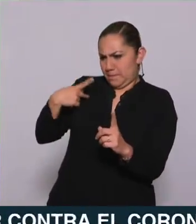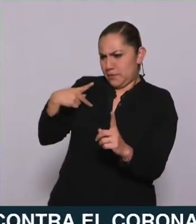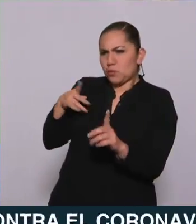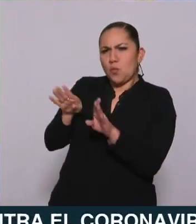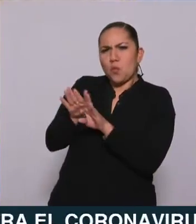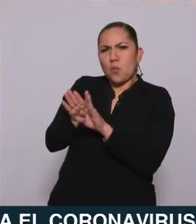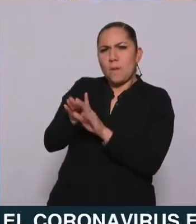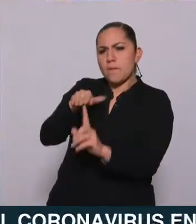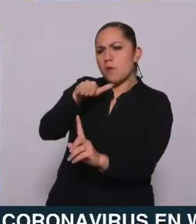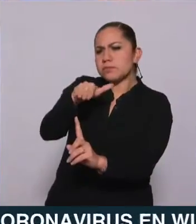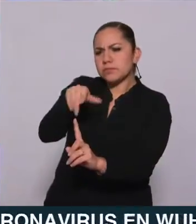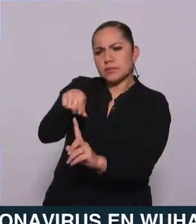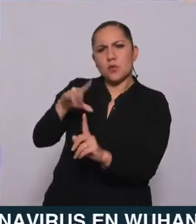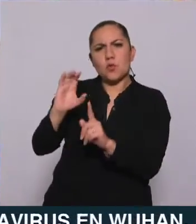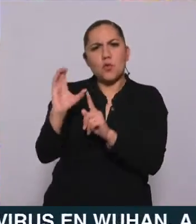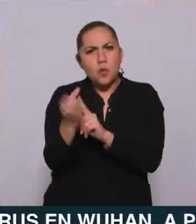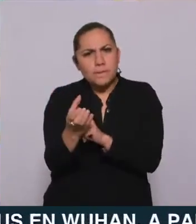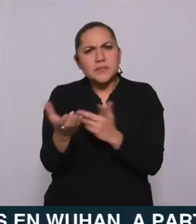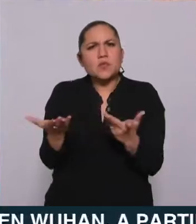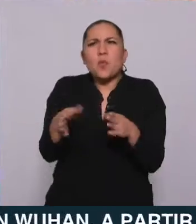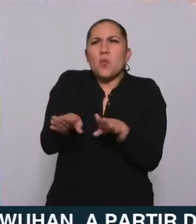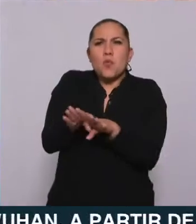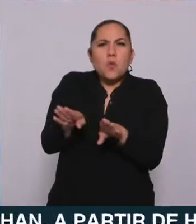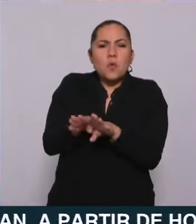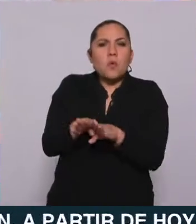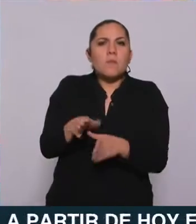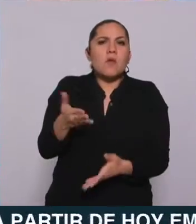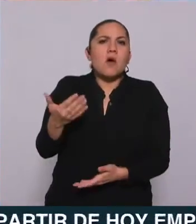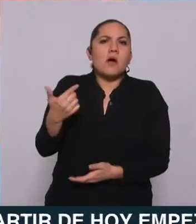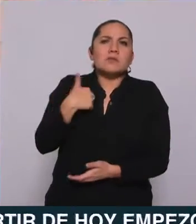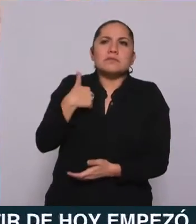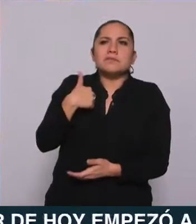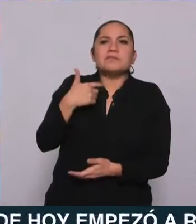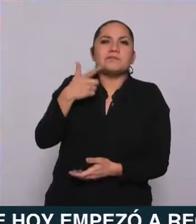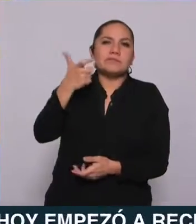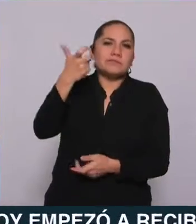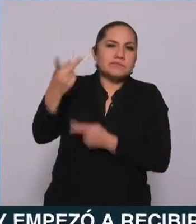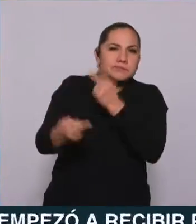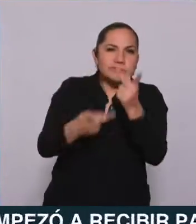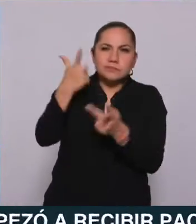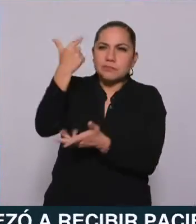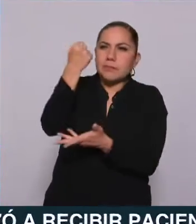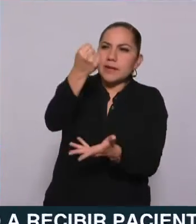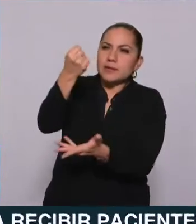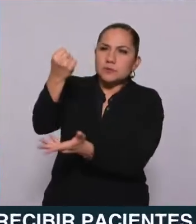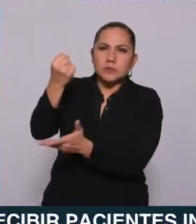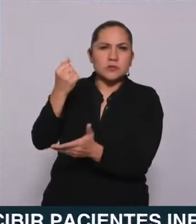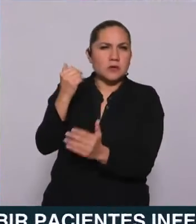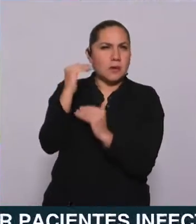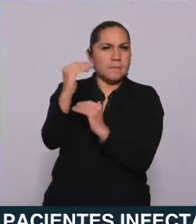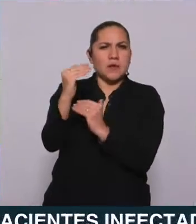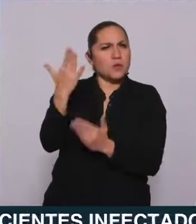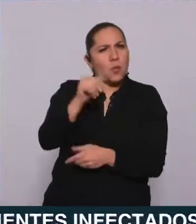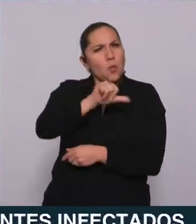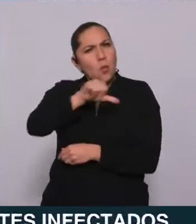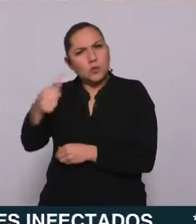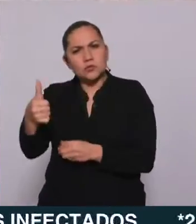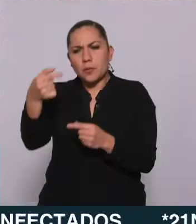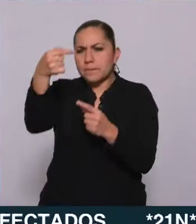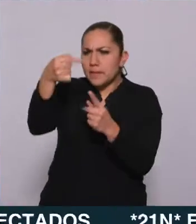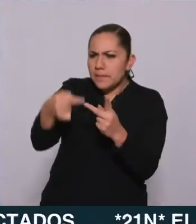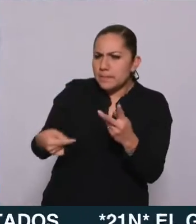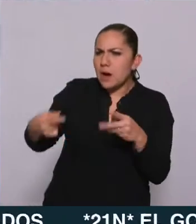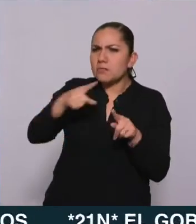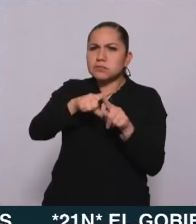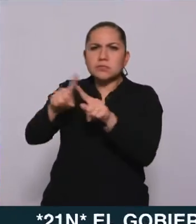mi mano más allá de las consultas del presupuesto participativo? Bueno, de inicio, cuando se vayan a elegir, la ley